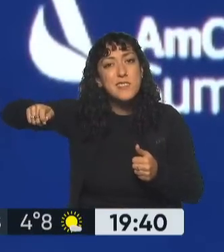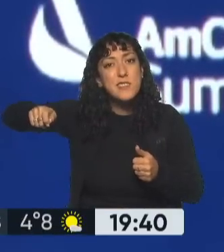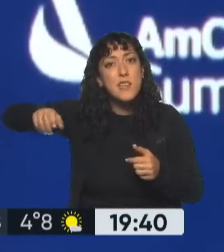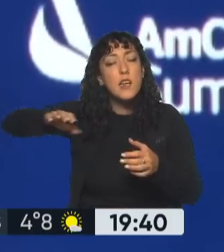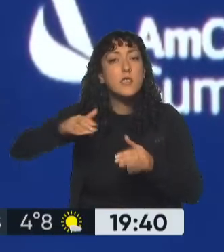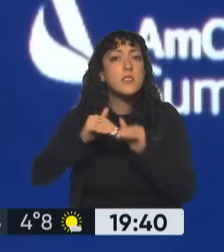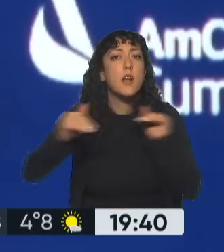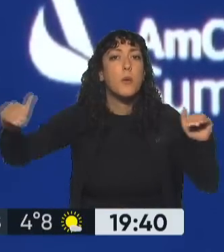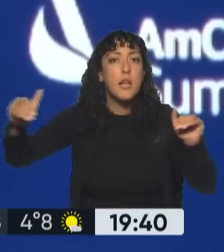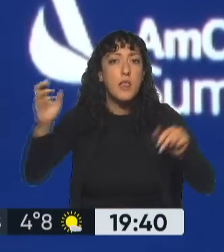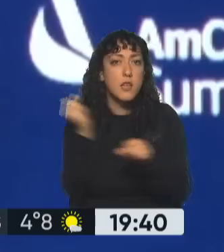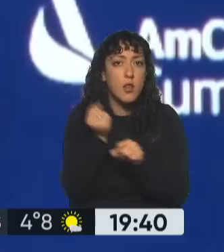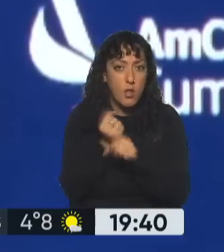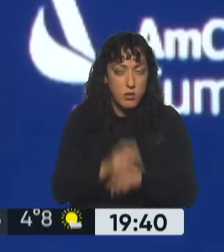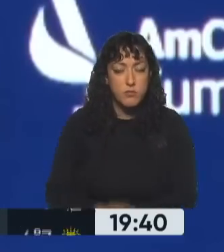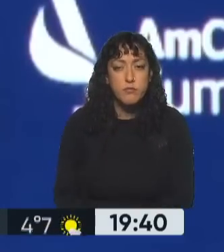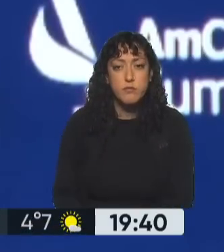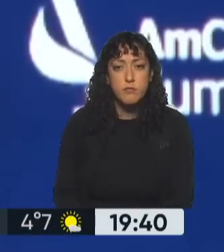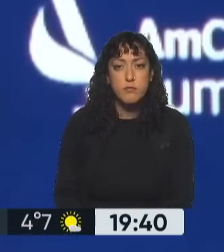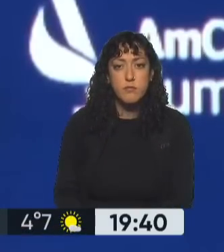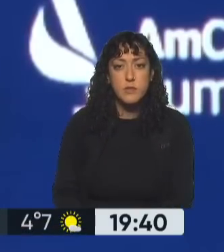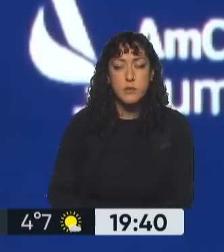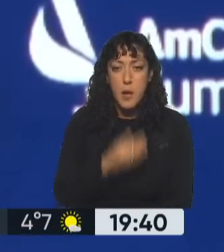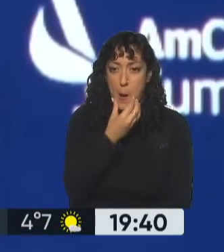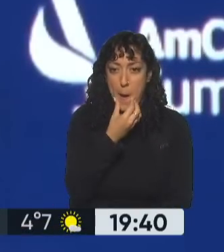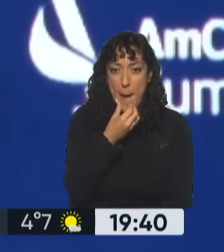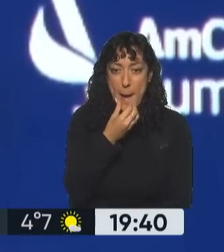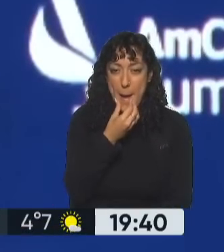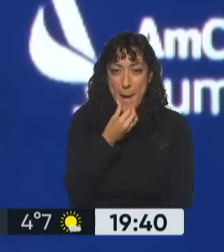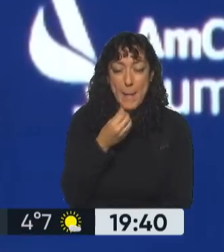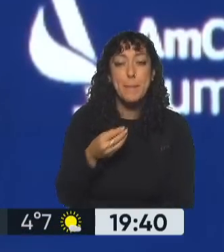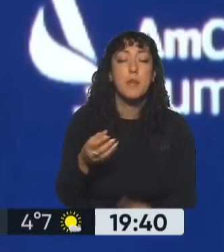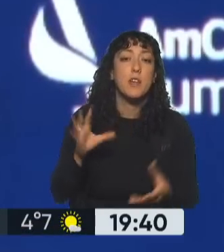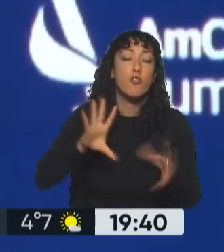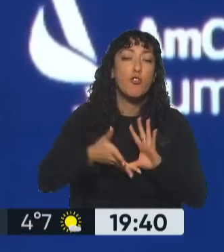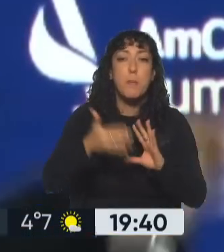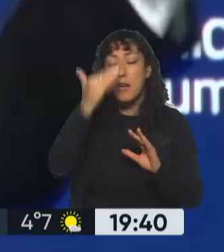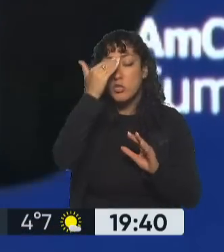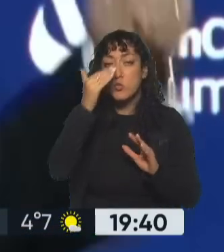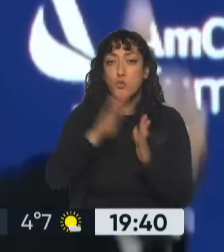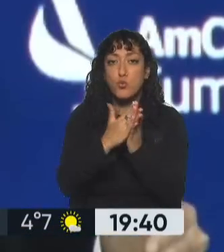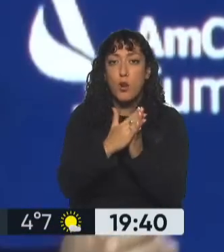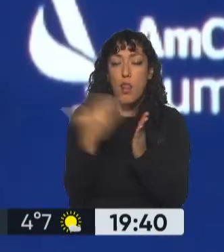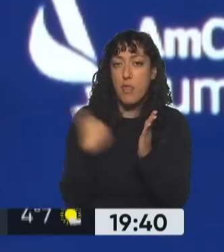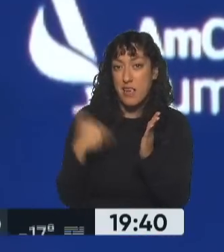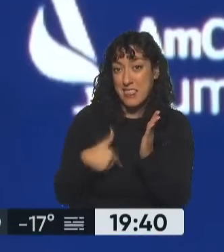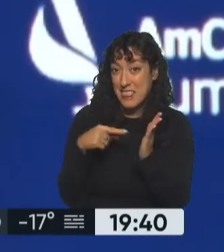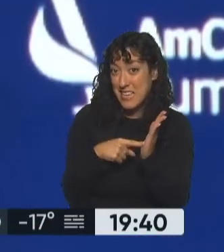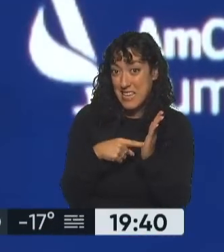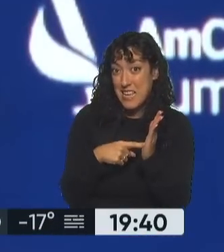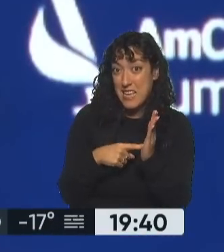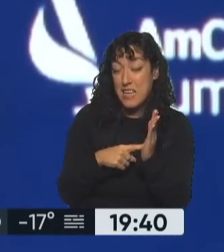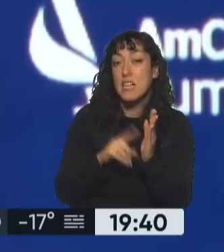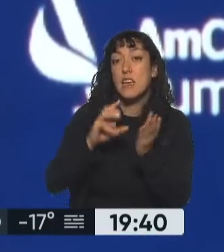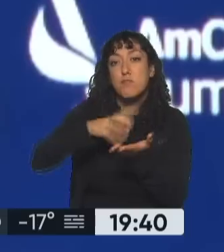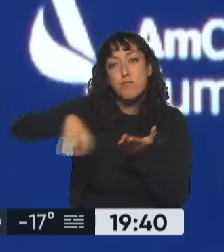sus funciones. Y dentro del diseño constitucional argentino y del Poder